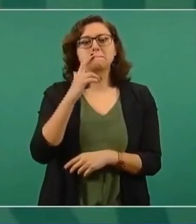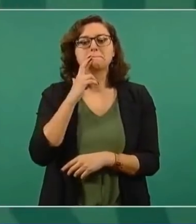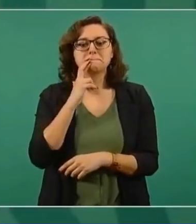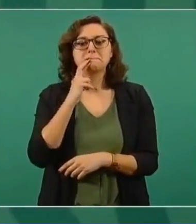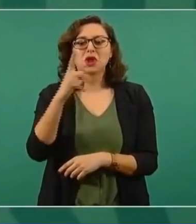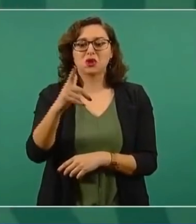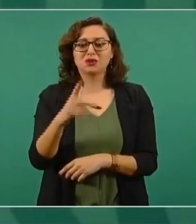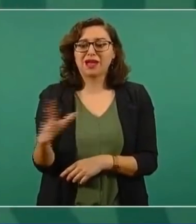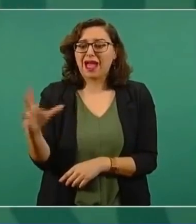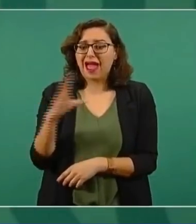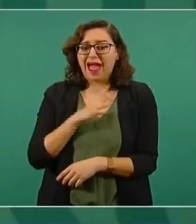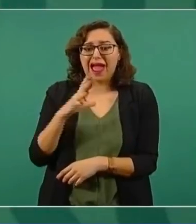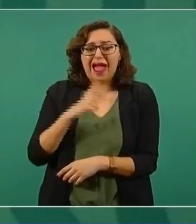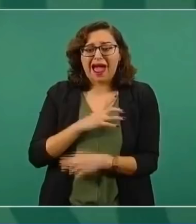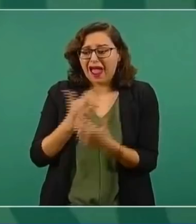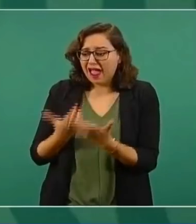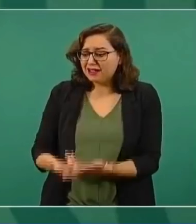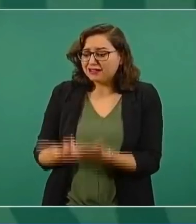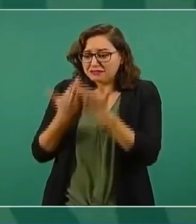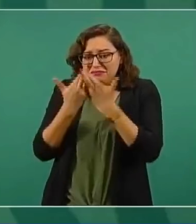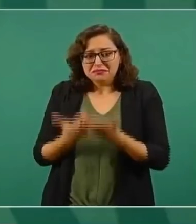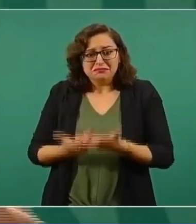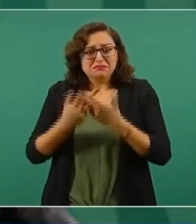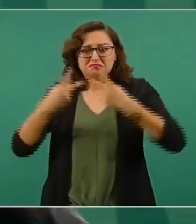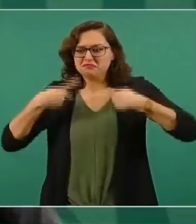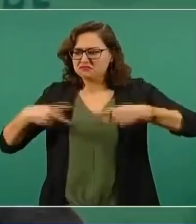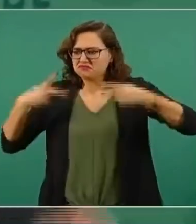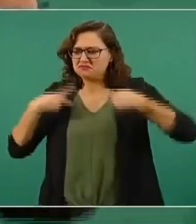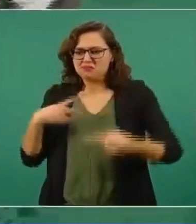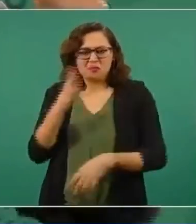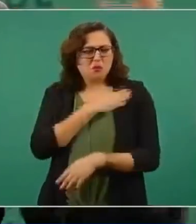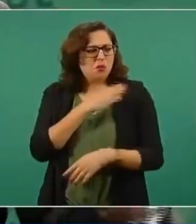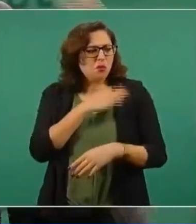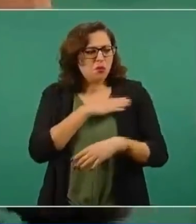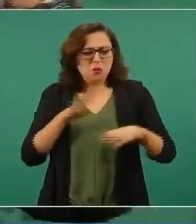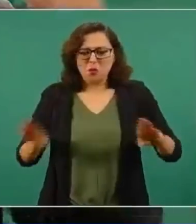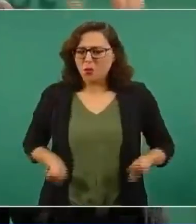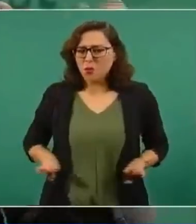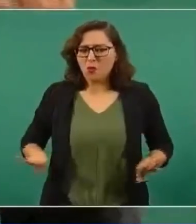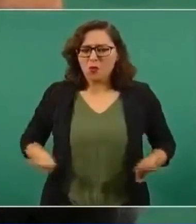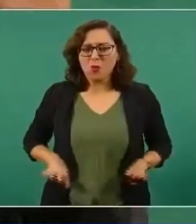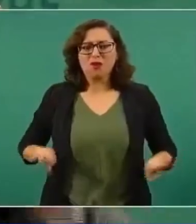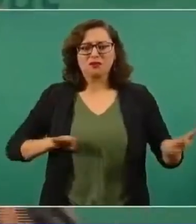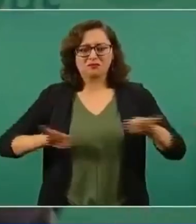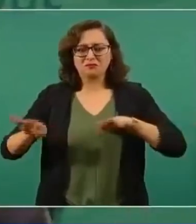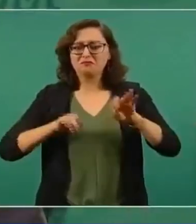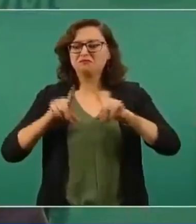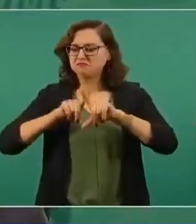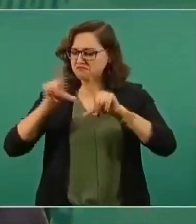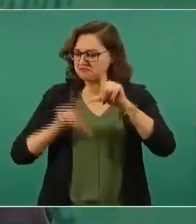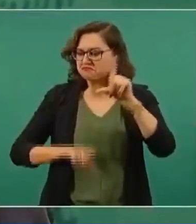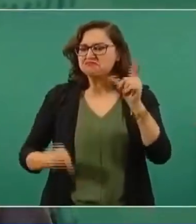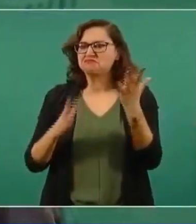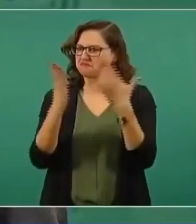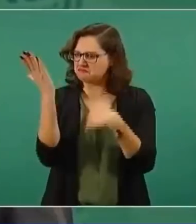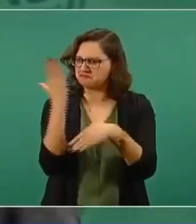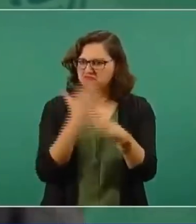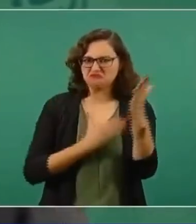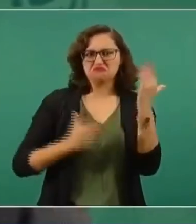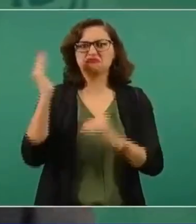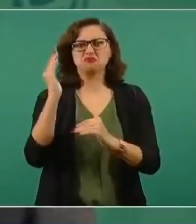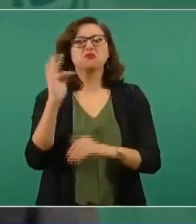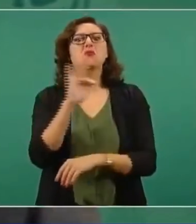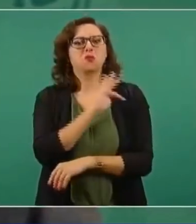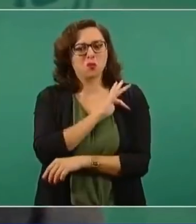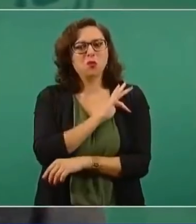recursos, sobre todo un pueblo bueno, trabajador, para convertir a México en una potencia y sobre